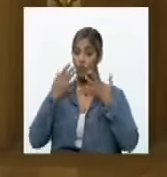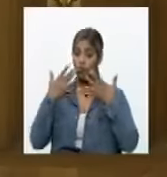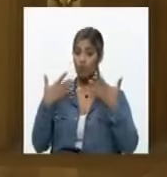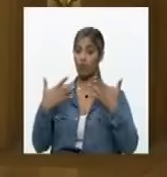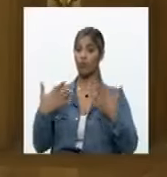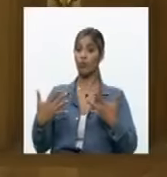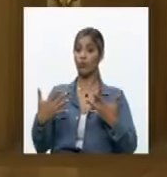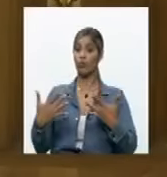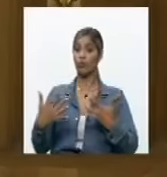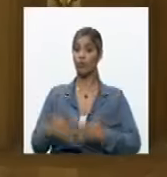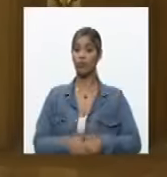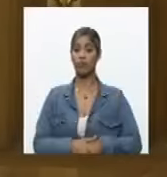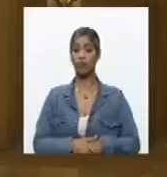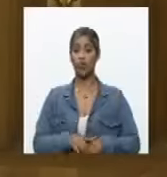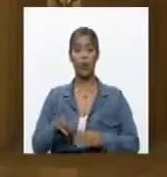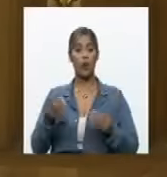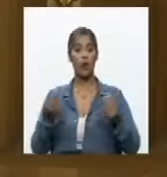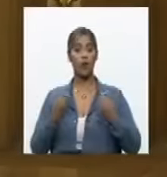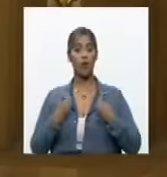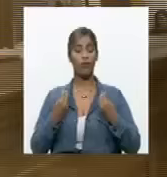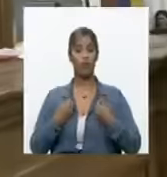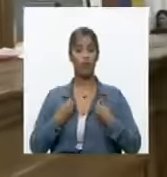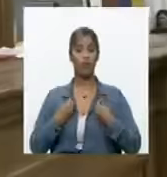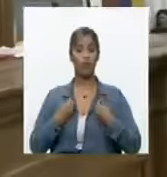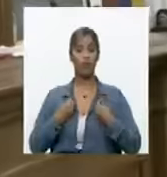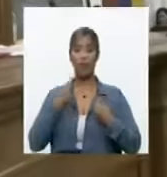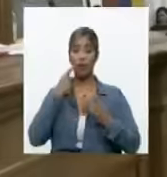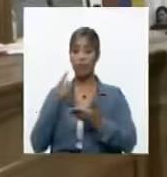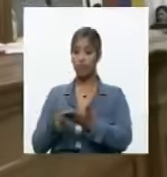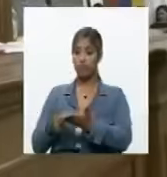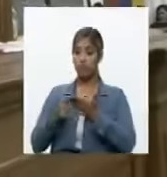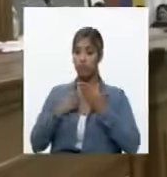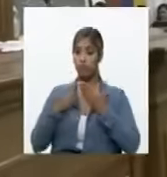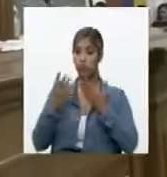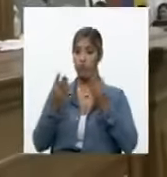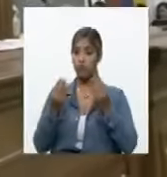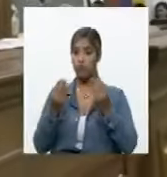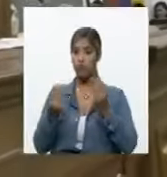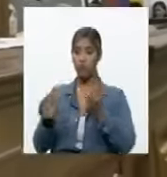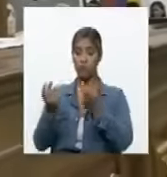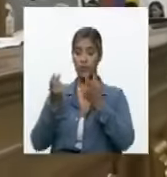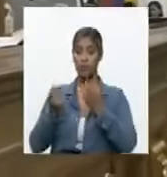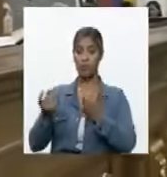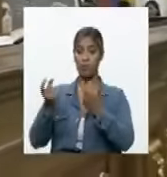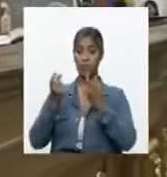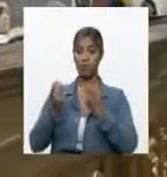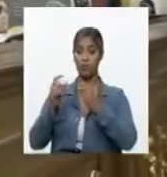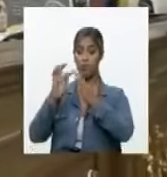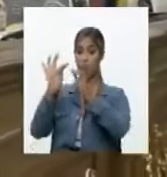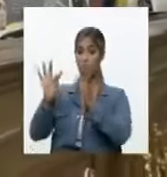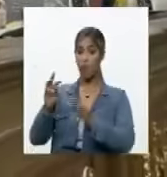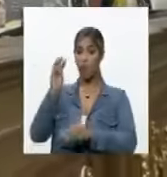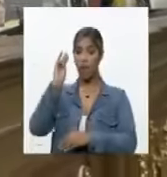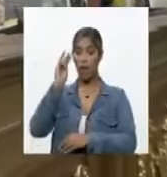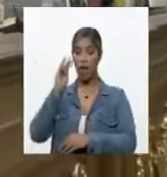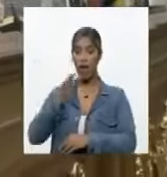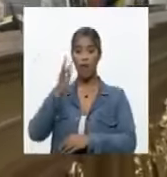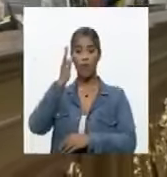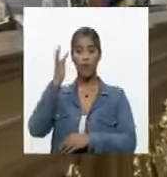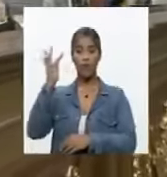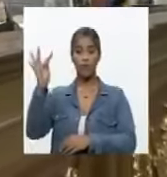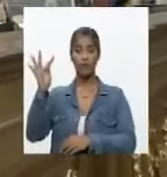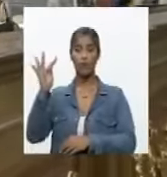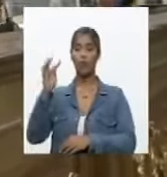tuvo una vida que nos dejó muchas enseñanzas como maestro. Fue educador, filósofo,